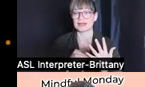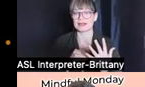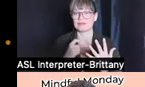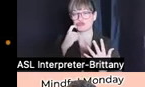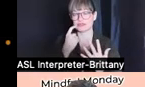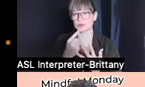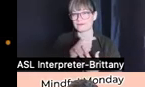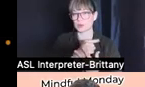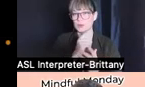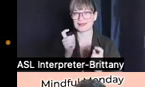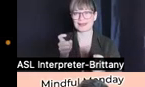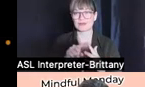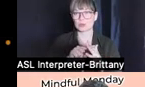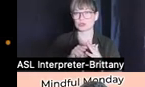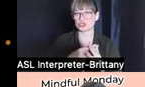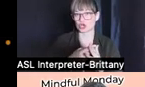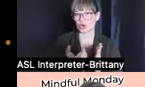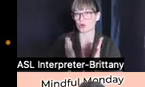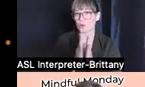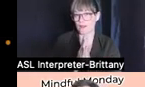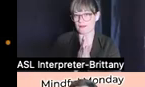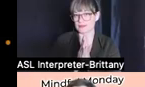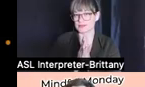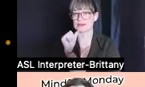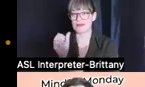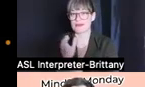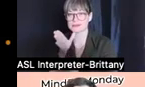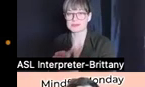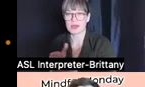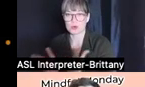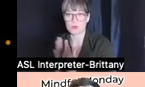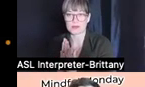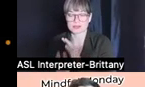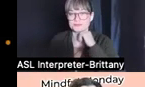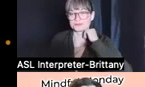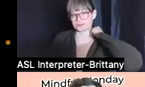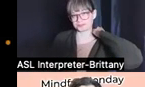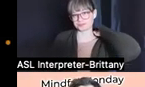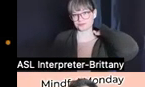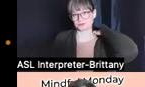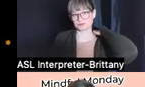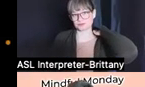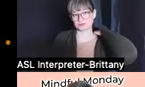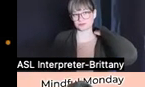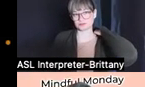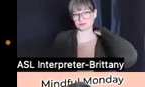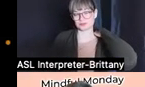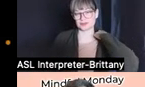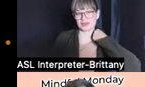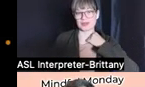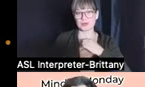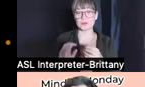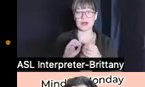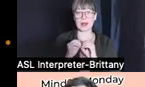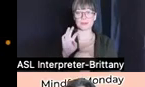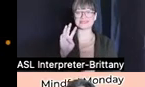Y acabamos de repasar, dar indicaciones de inicio y no que paren de hacer